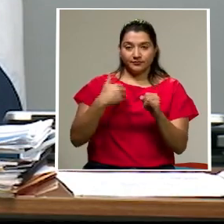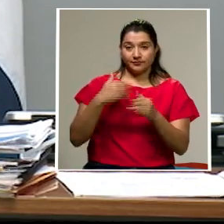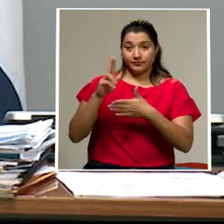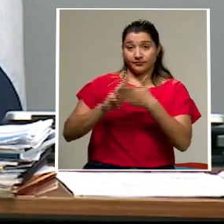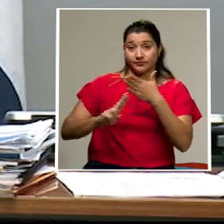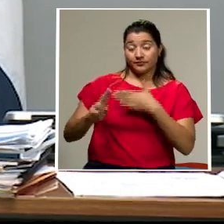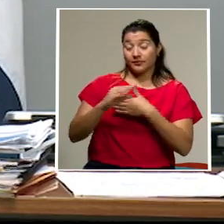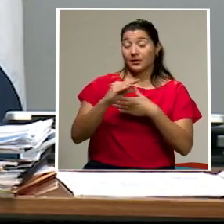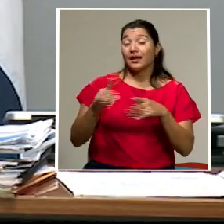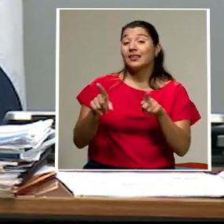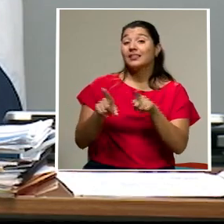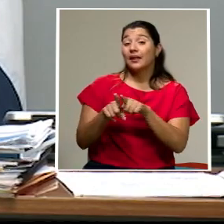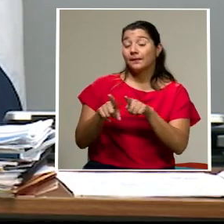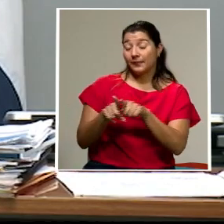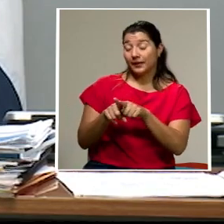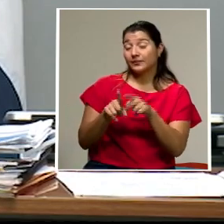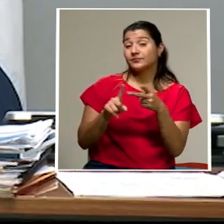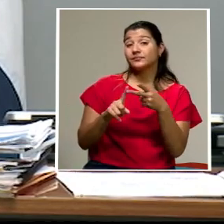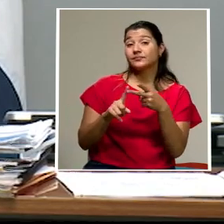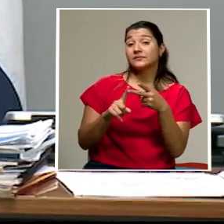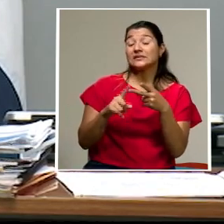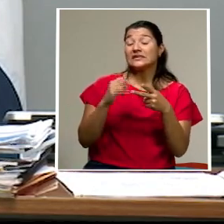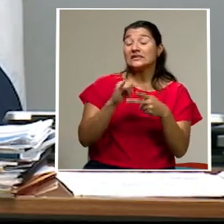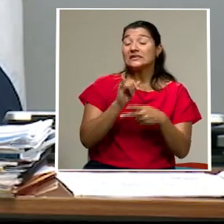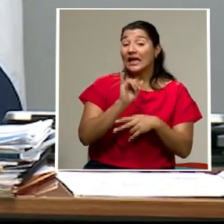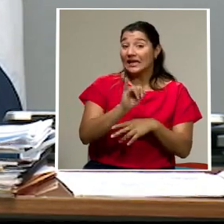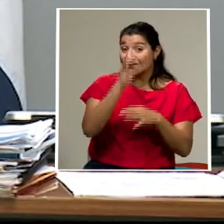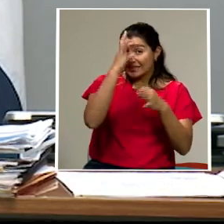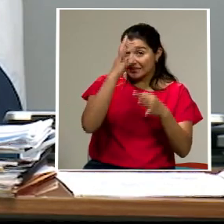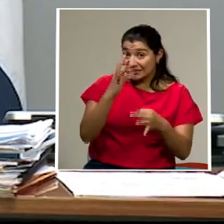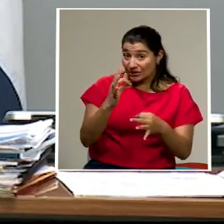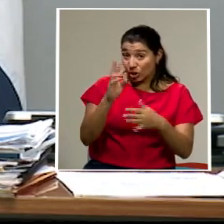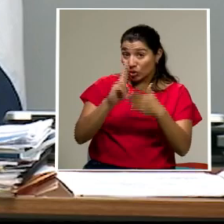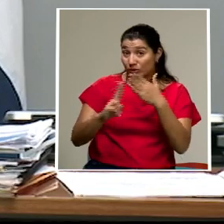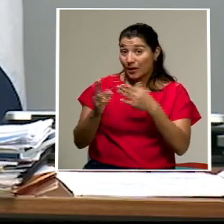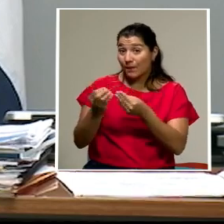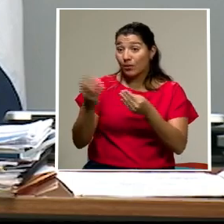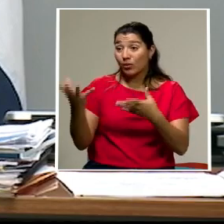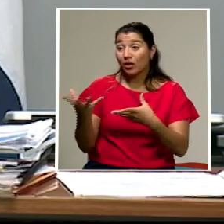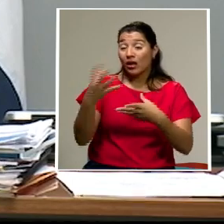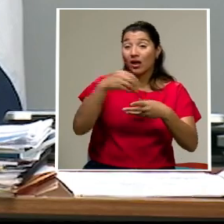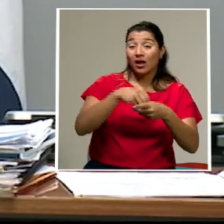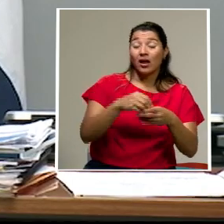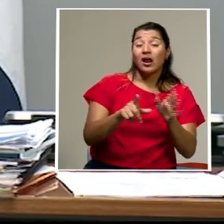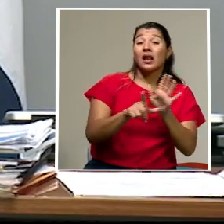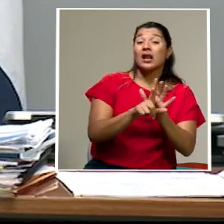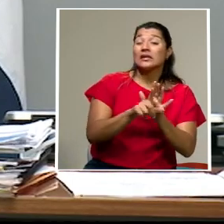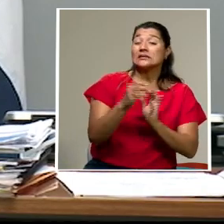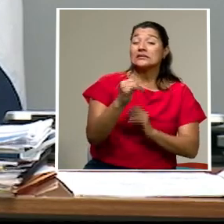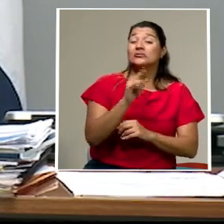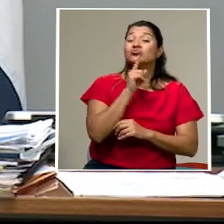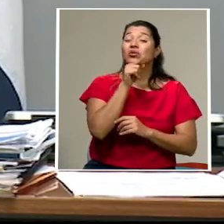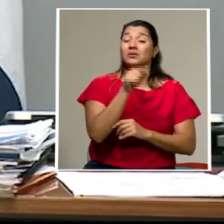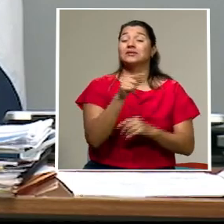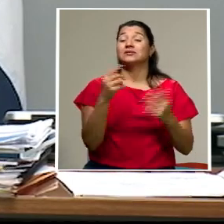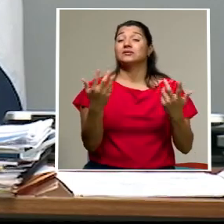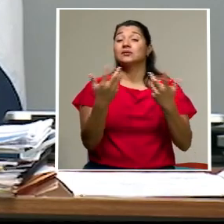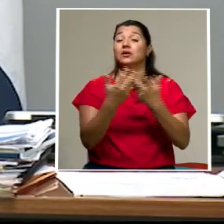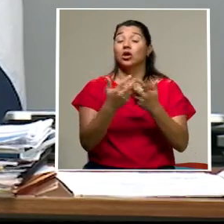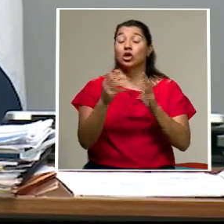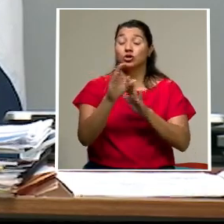de la constitucionalidad que puede tener la misma o la inconstitucionalidad a la que podría llevar la misma